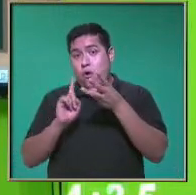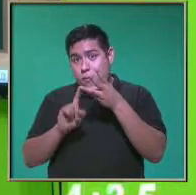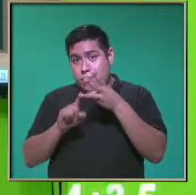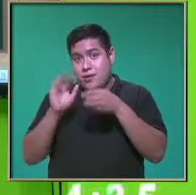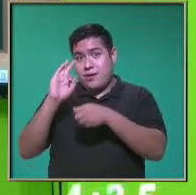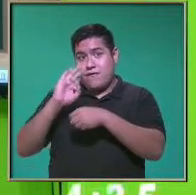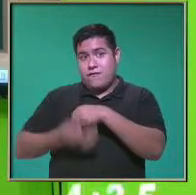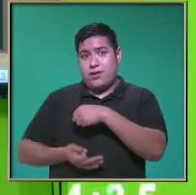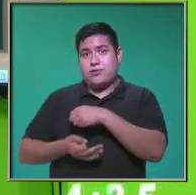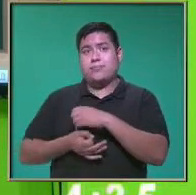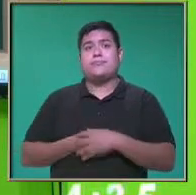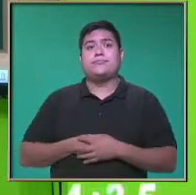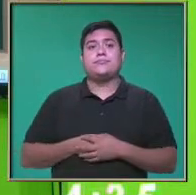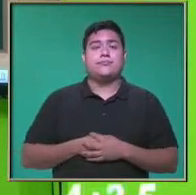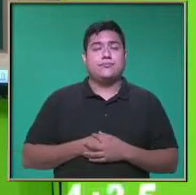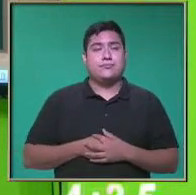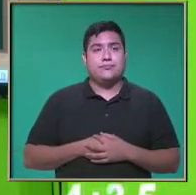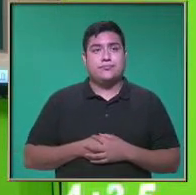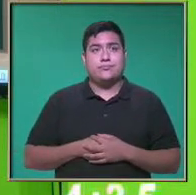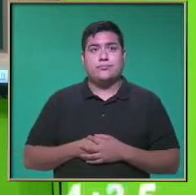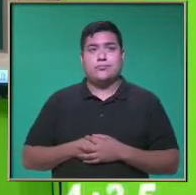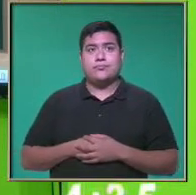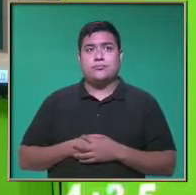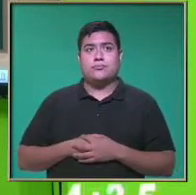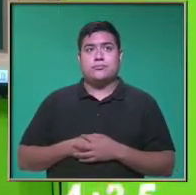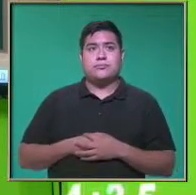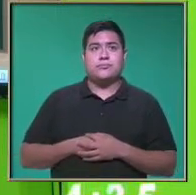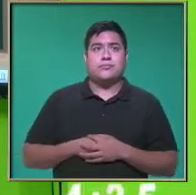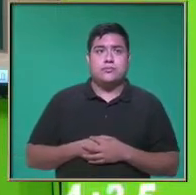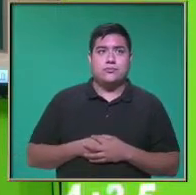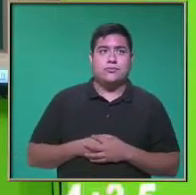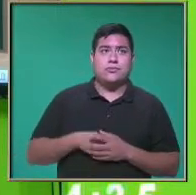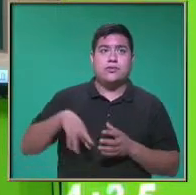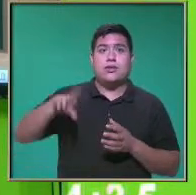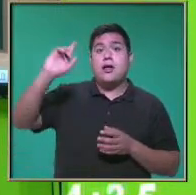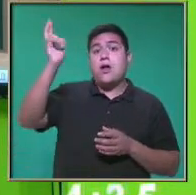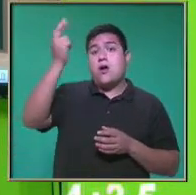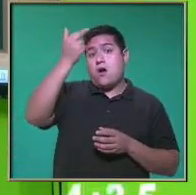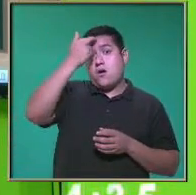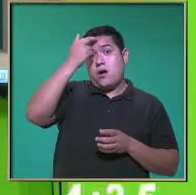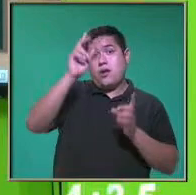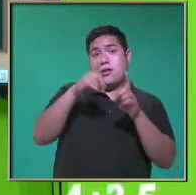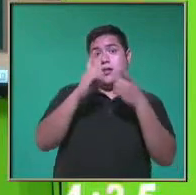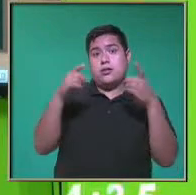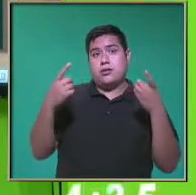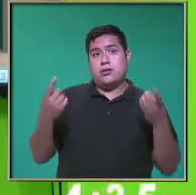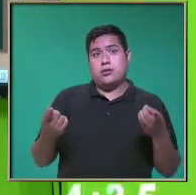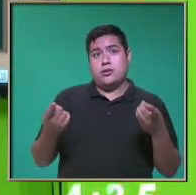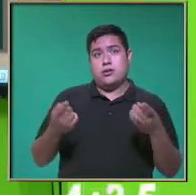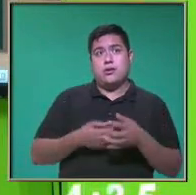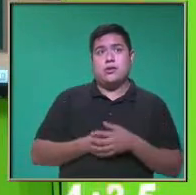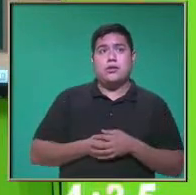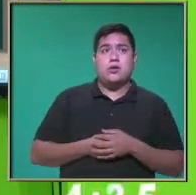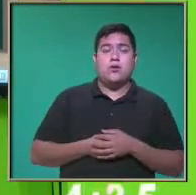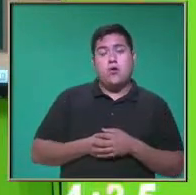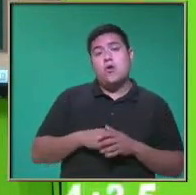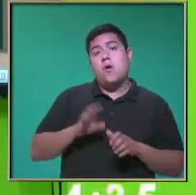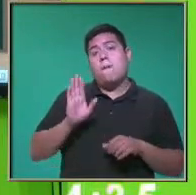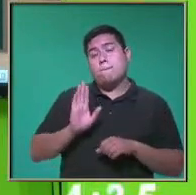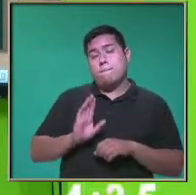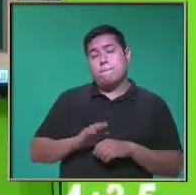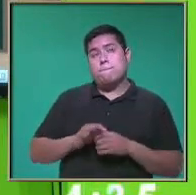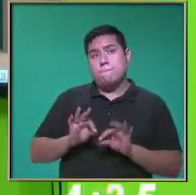inicio, la parte media y el final. Remember that the middle could be the plot or the development. Puede ser la trama o el